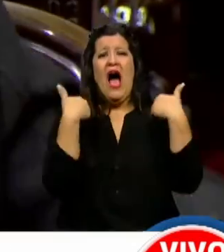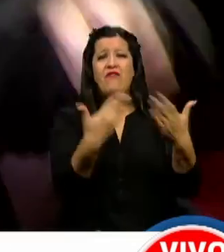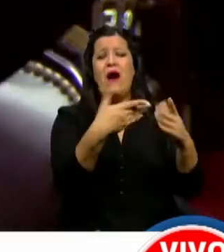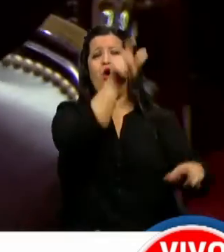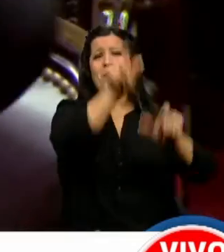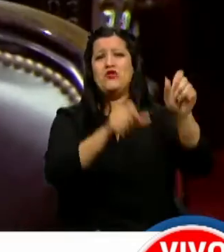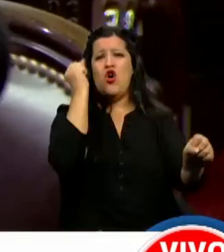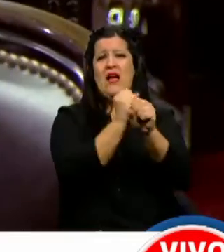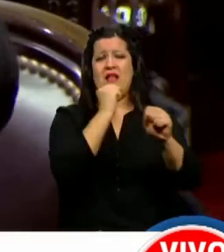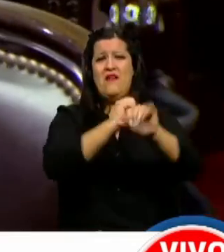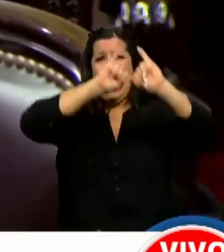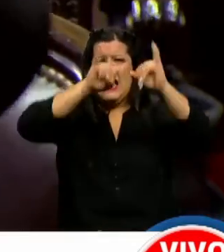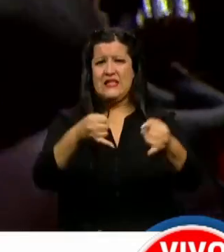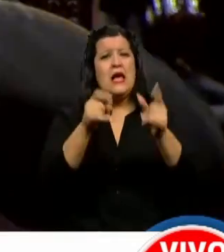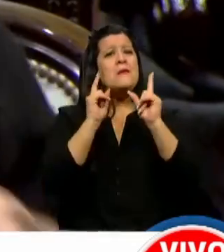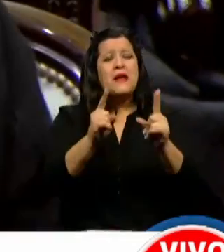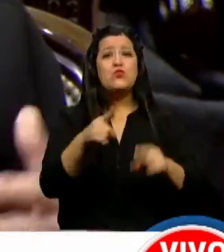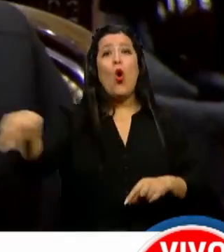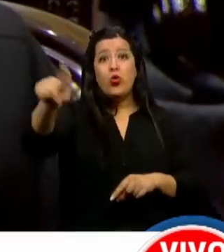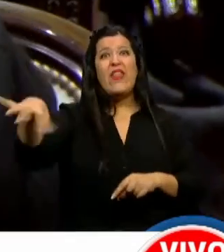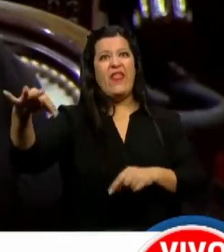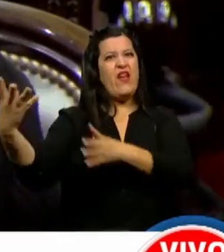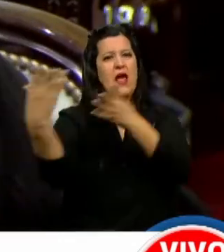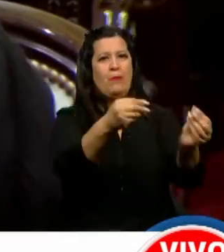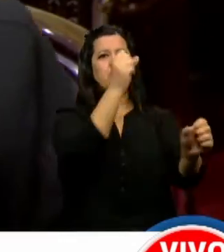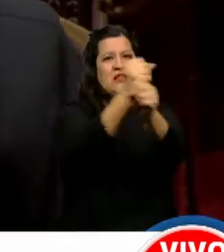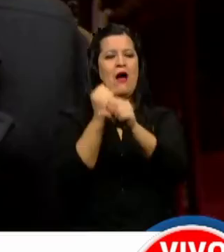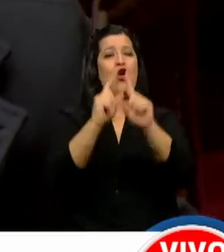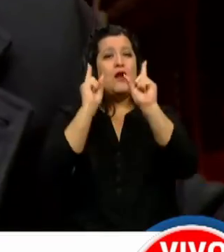los trabajadores, que es del lado que debieran estar ustedes. Muchísimas